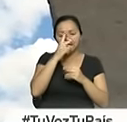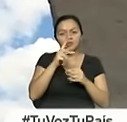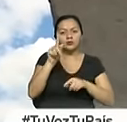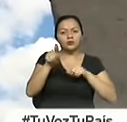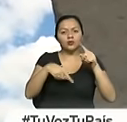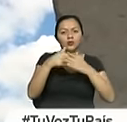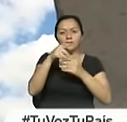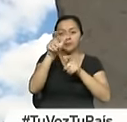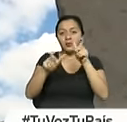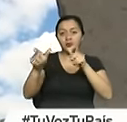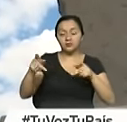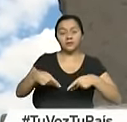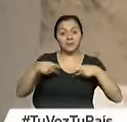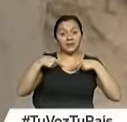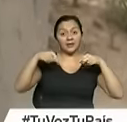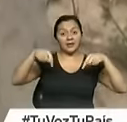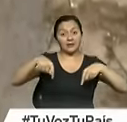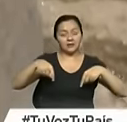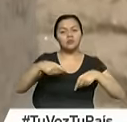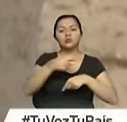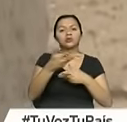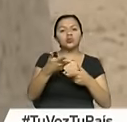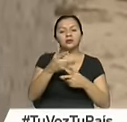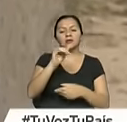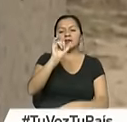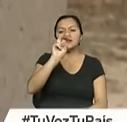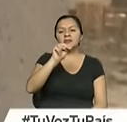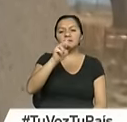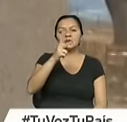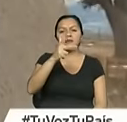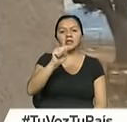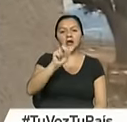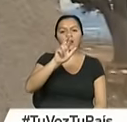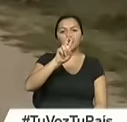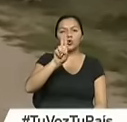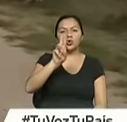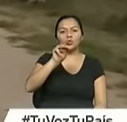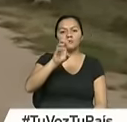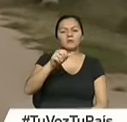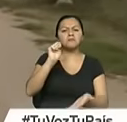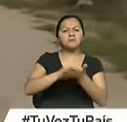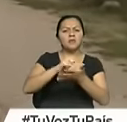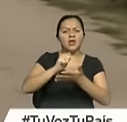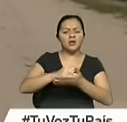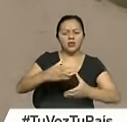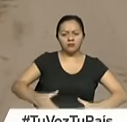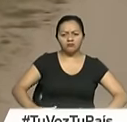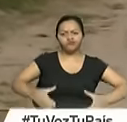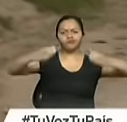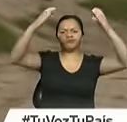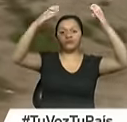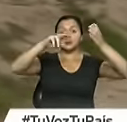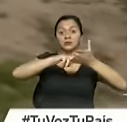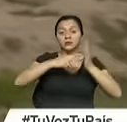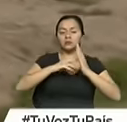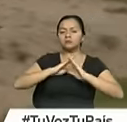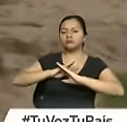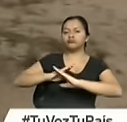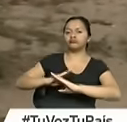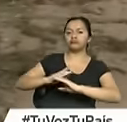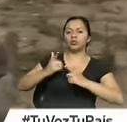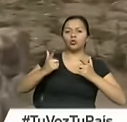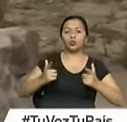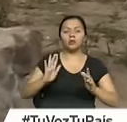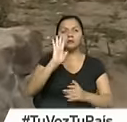los moradores de Cocotoc es la Incha Rumi, una piedra que resguarda el camino y es curativa,